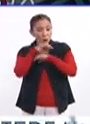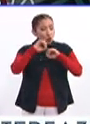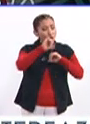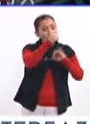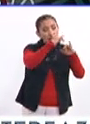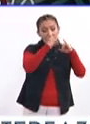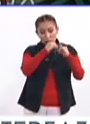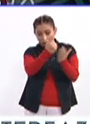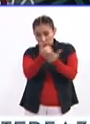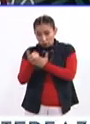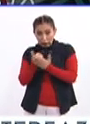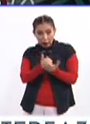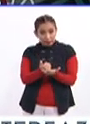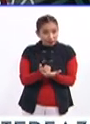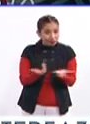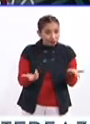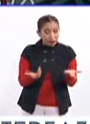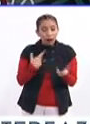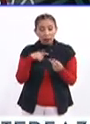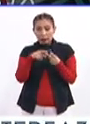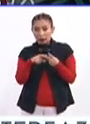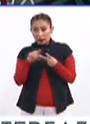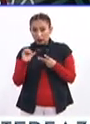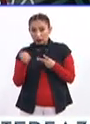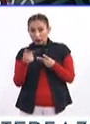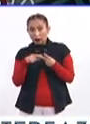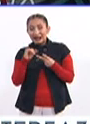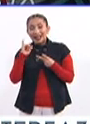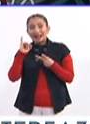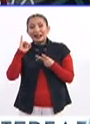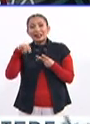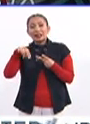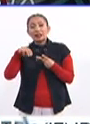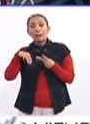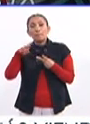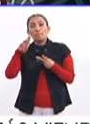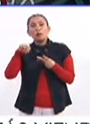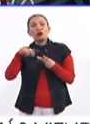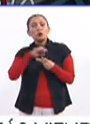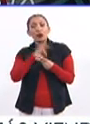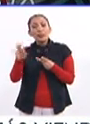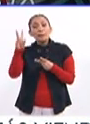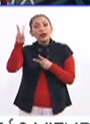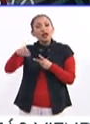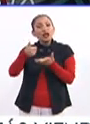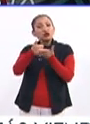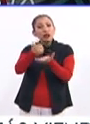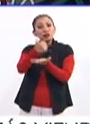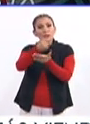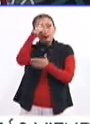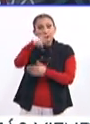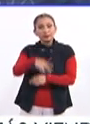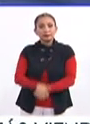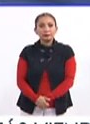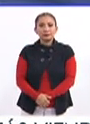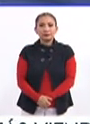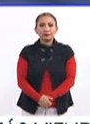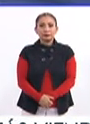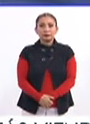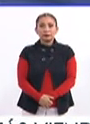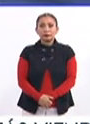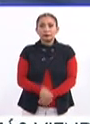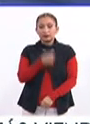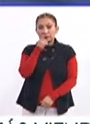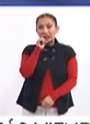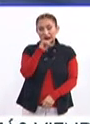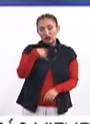otras instituciones autónomas? ¿Y cómo cree que Inmun puede trascender a problemas reales de la Ciudad de México? De entrada yo le diría